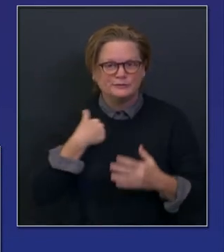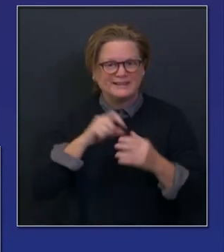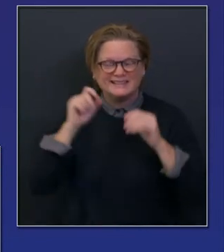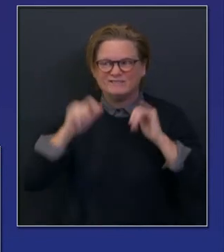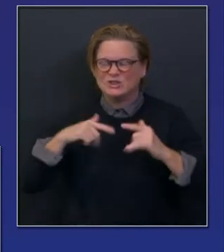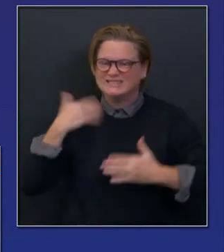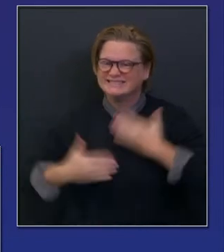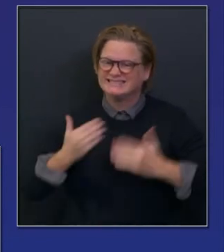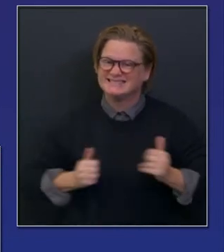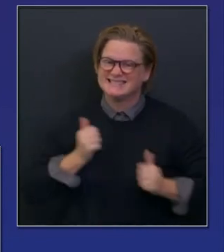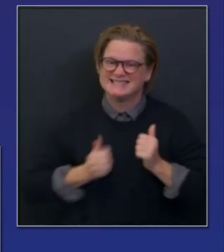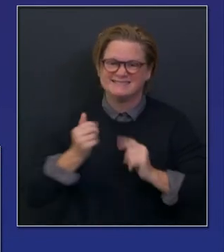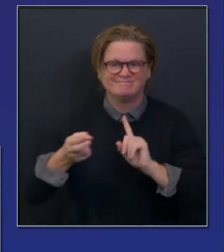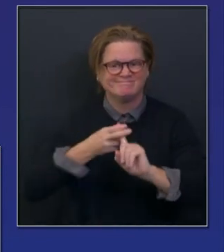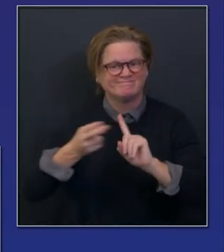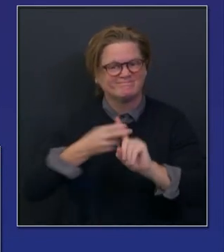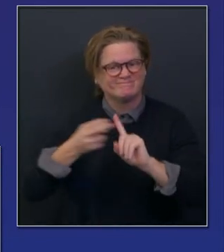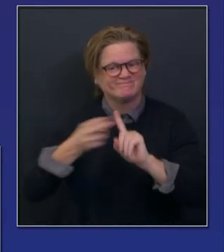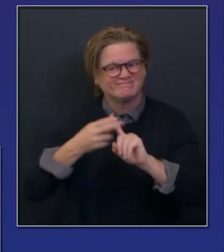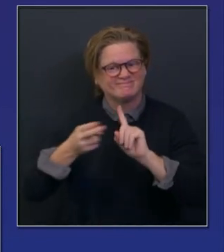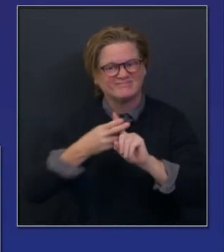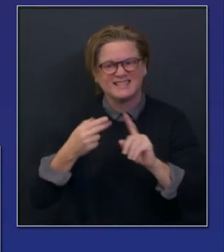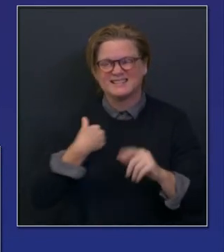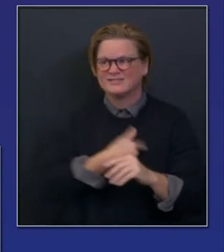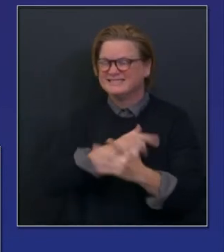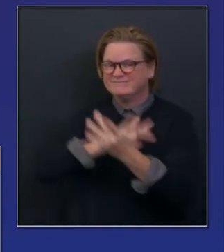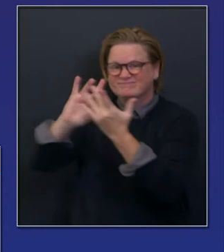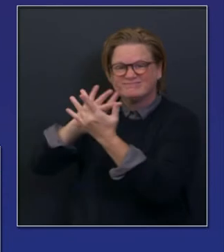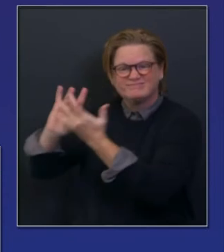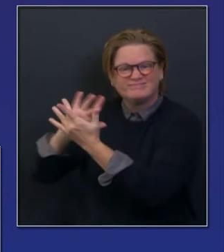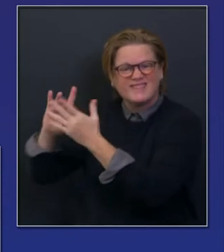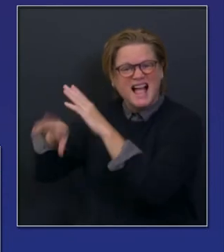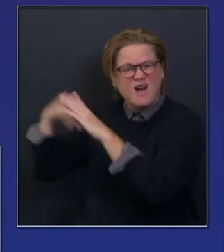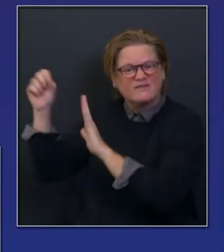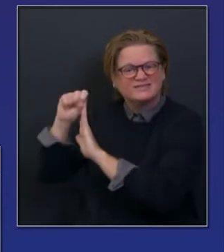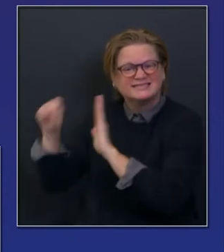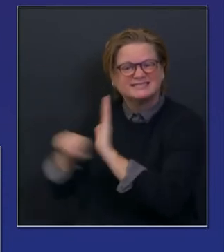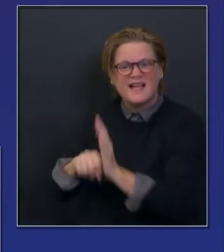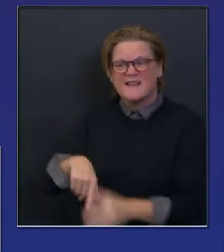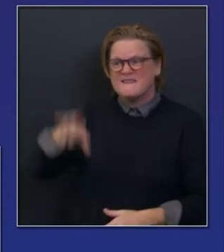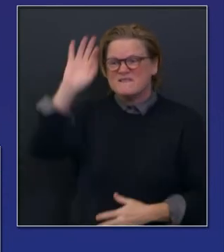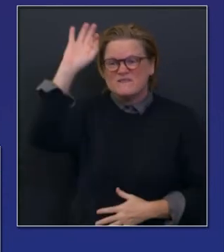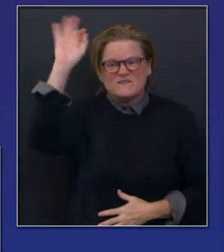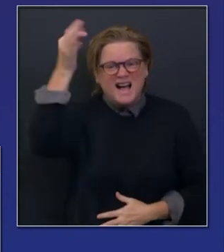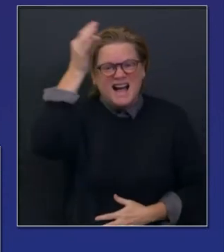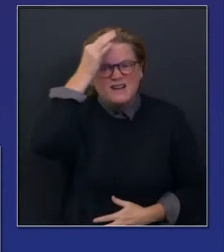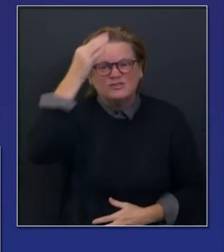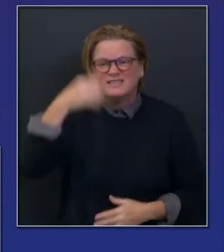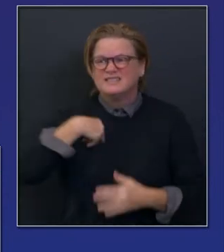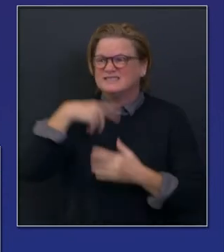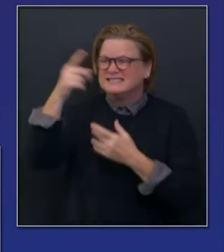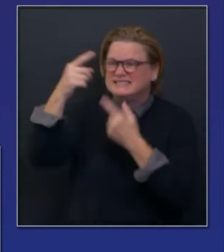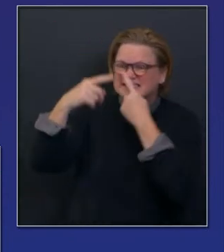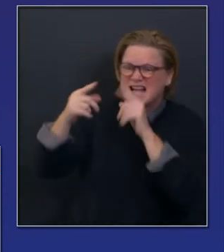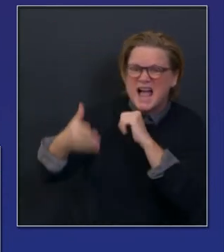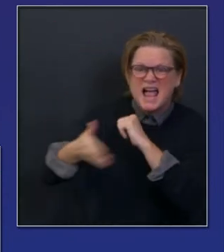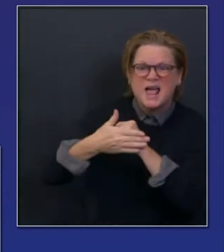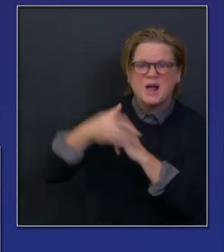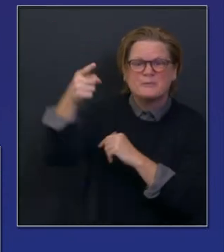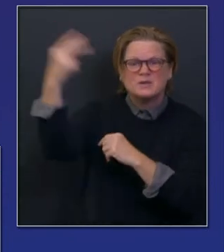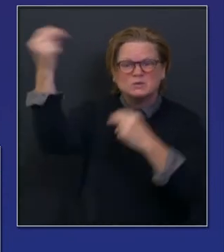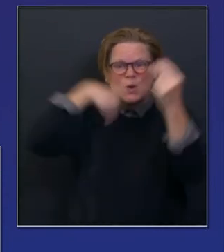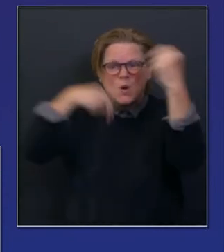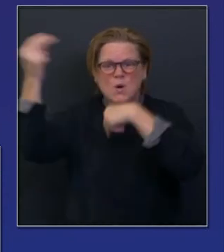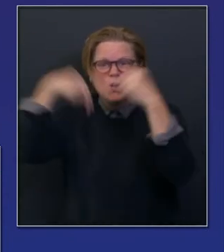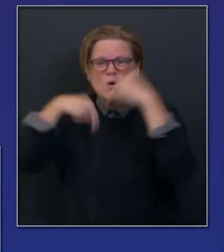través del cuerpo de salud, trabajando con los socios federales, obteniendo más y más apoyo, trabajando dentro del sistema de entrega de